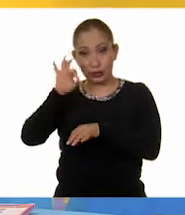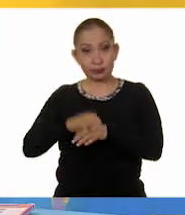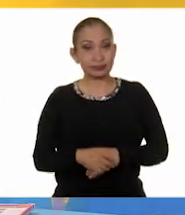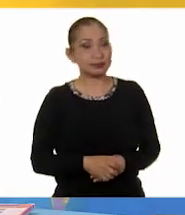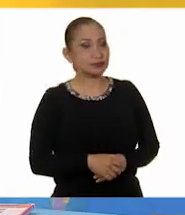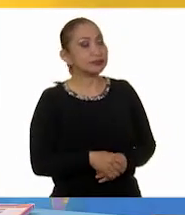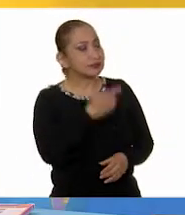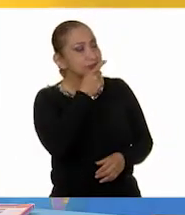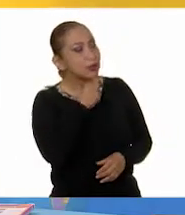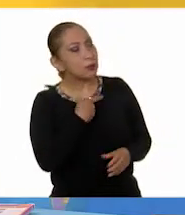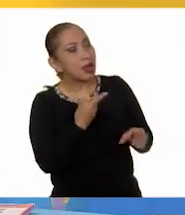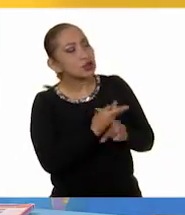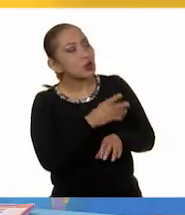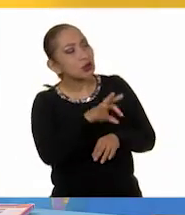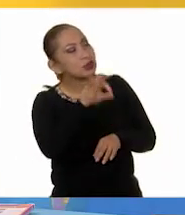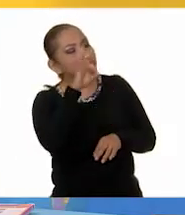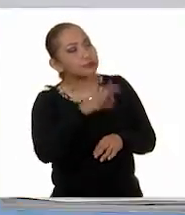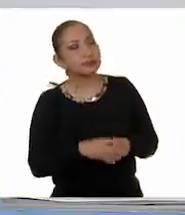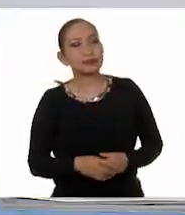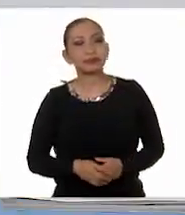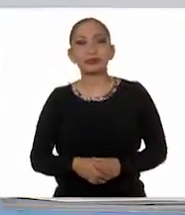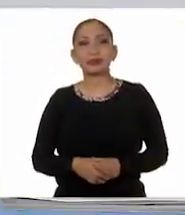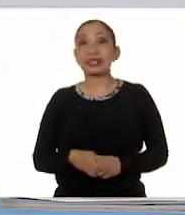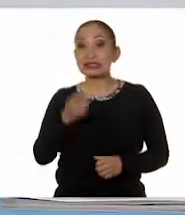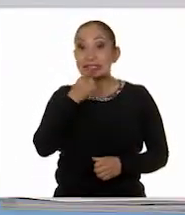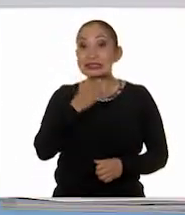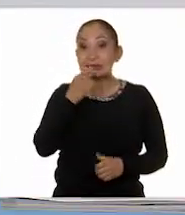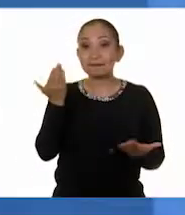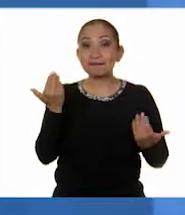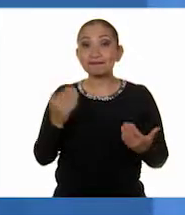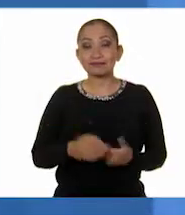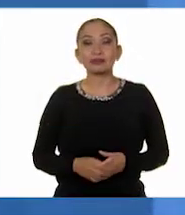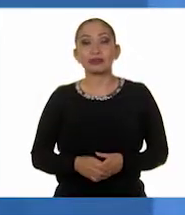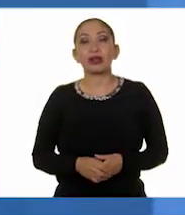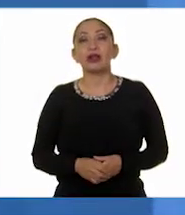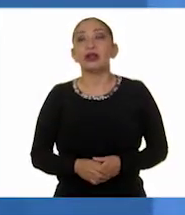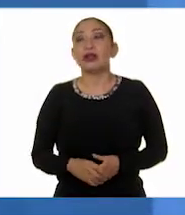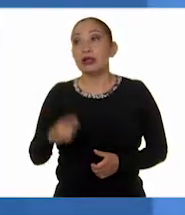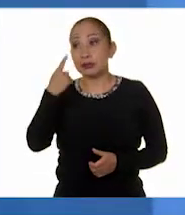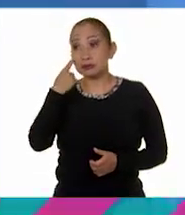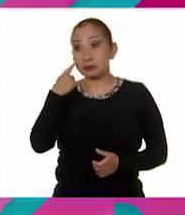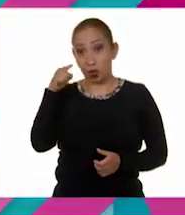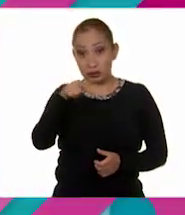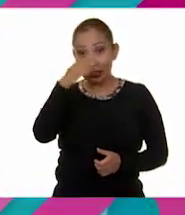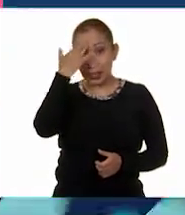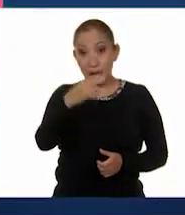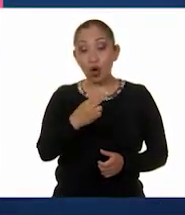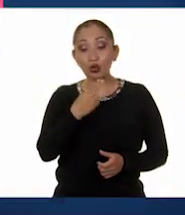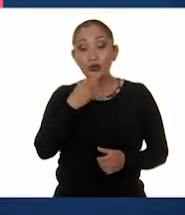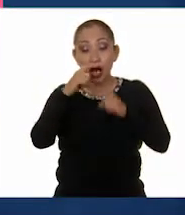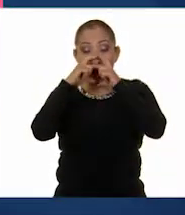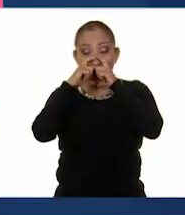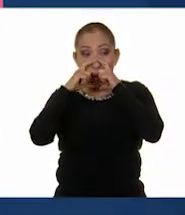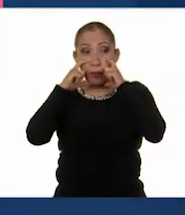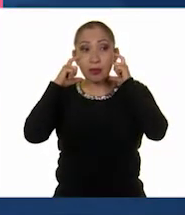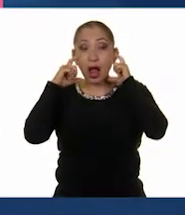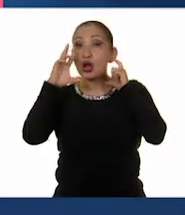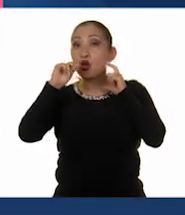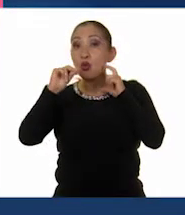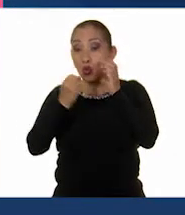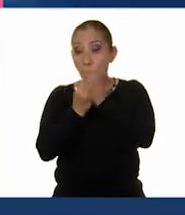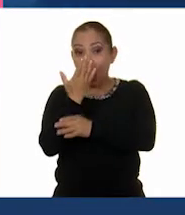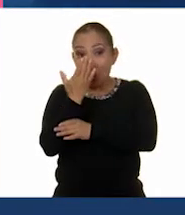bien, María. Cuéntanos qué fue lo que encontraste. Sí, cuéntanos. Pues miren, ¿sabían que el uso del cubrebocas no es